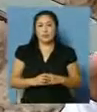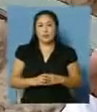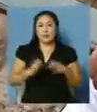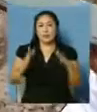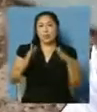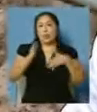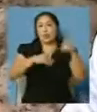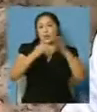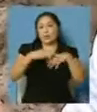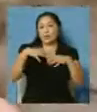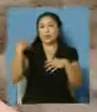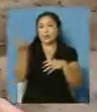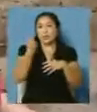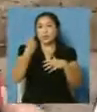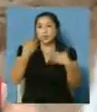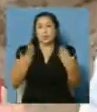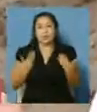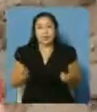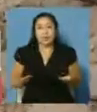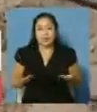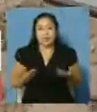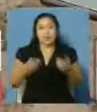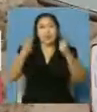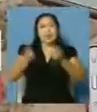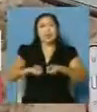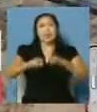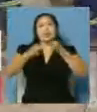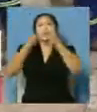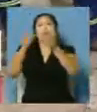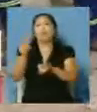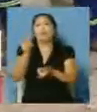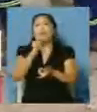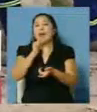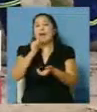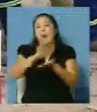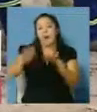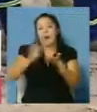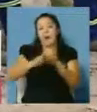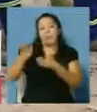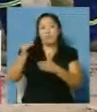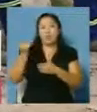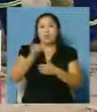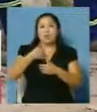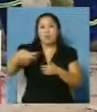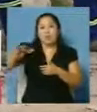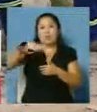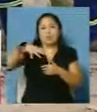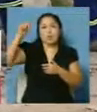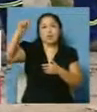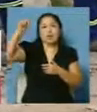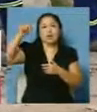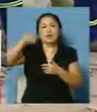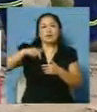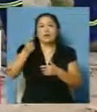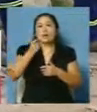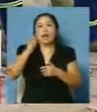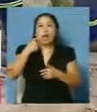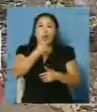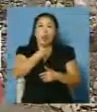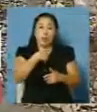Sí, una obra muy importante que lo que va a hacer es garantizar que no haya cortes en todo lo que es la zona de, bueno,